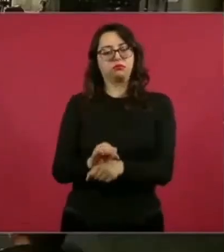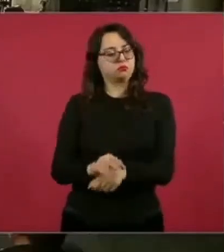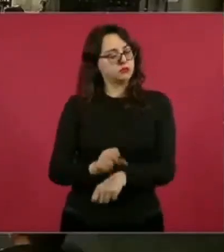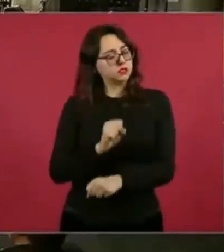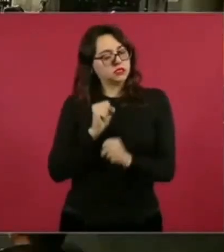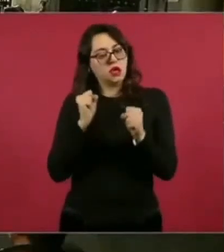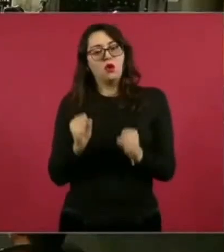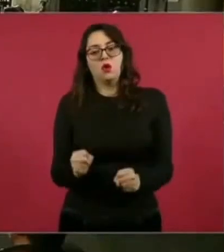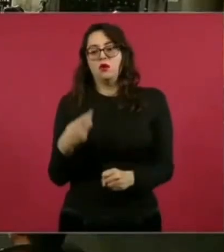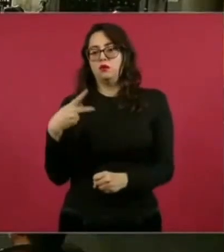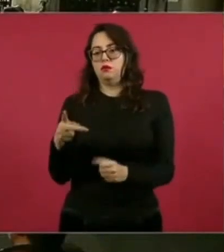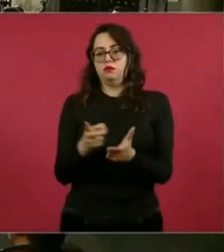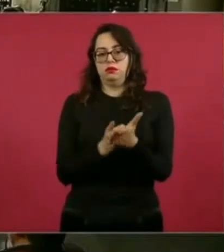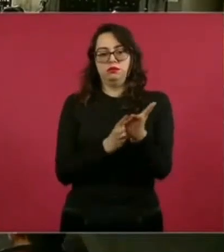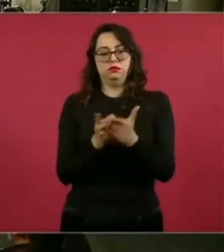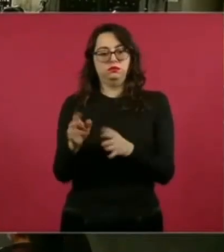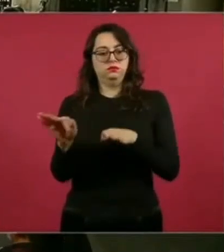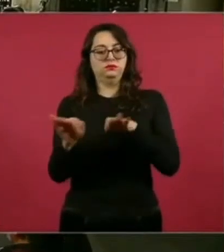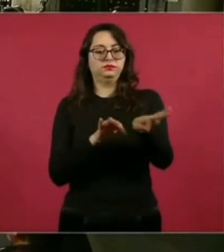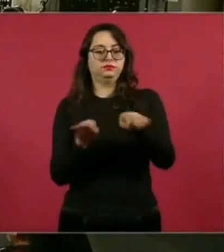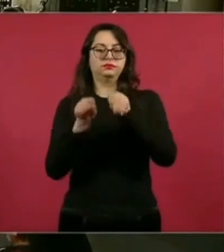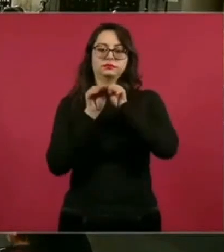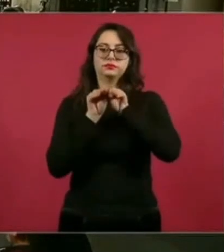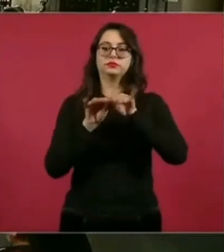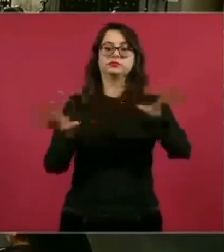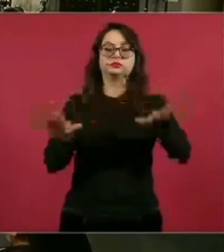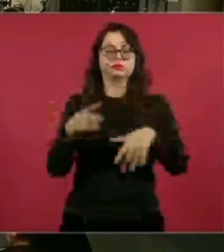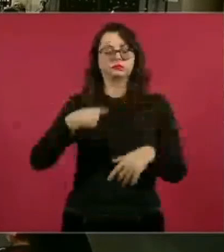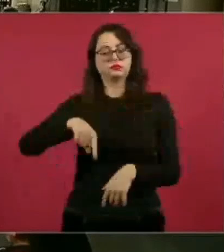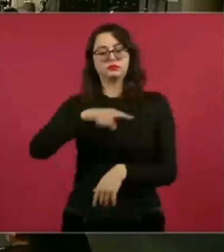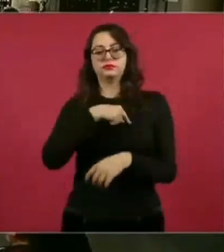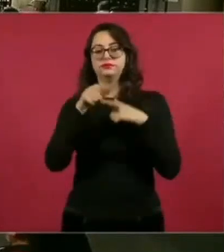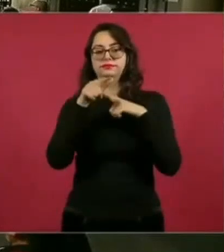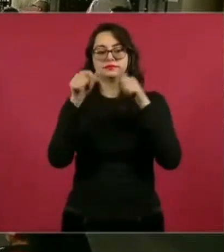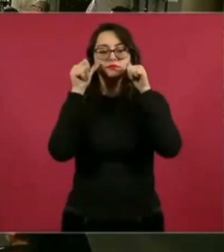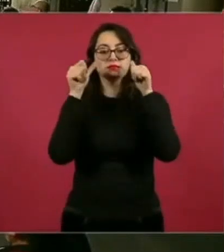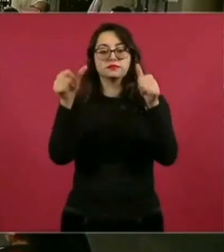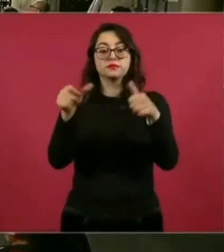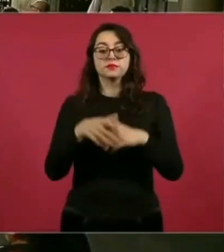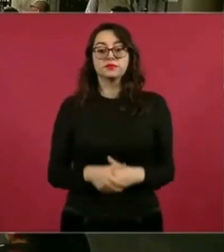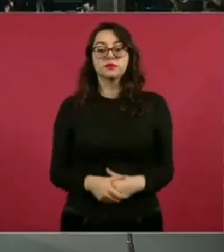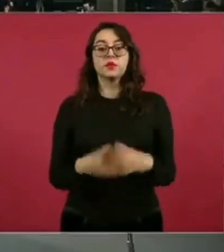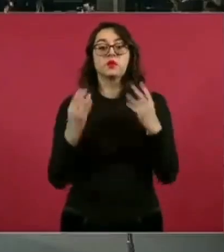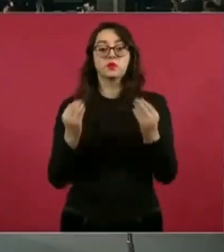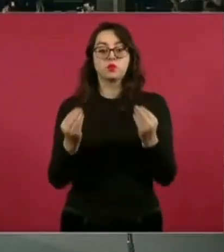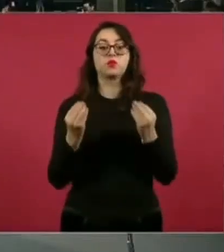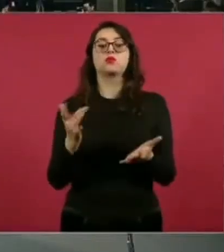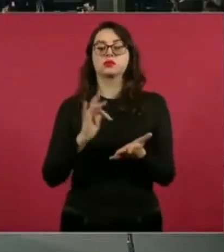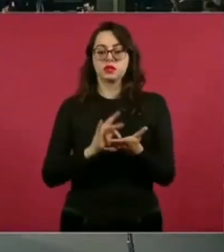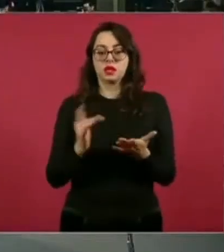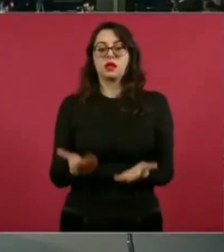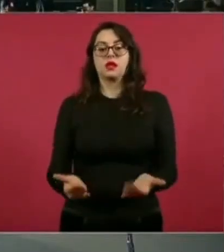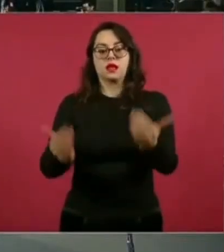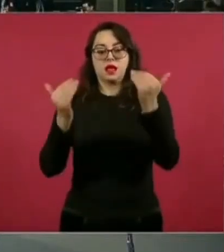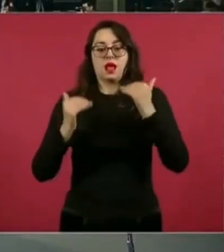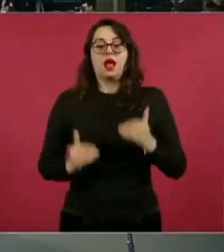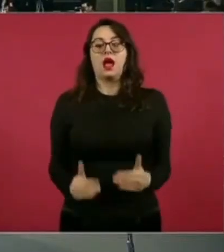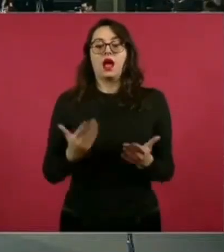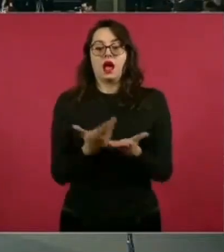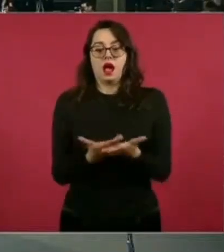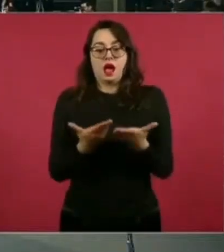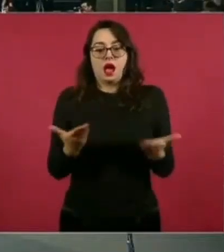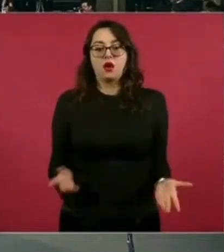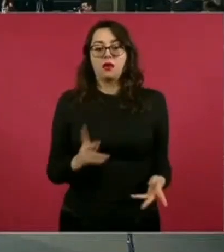la información o su derecho a defender derechos. Estamos atentos. Gracias. Muchísimas gracias. Ahora sí, si les parece Bueno, bien. y mire,